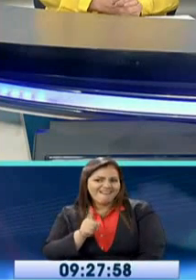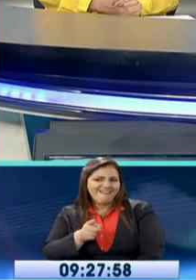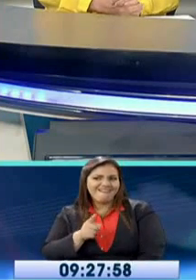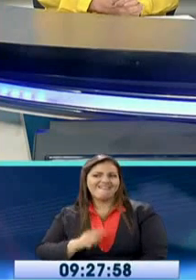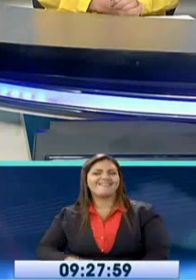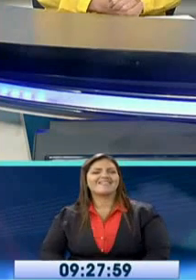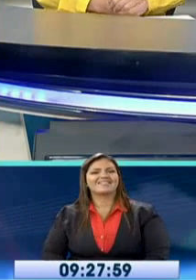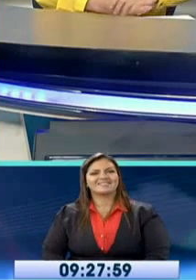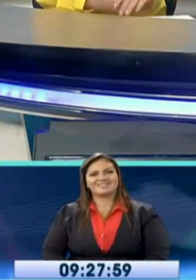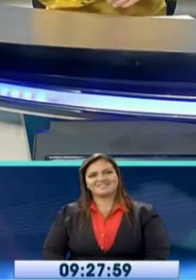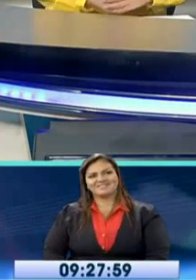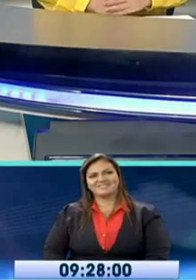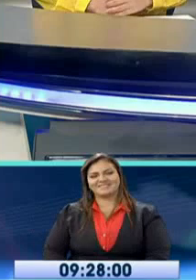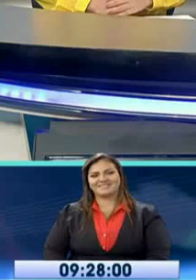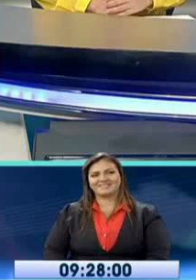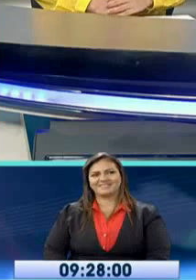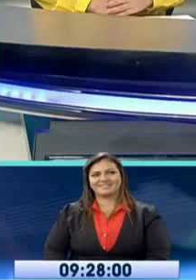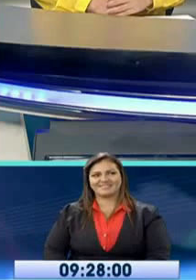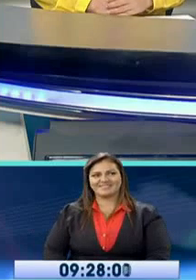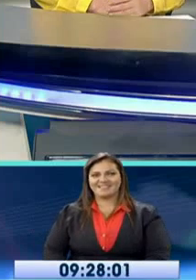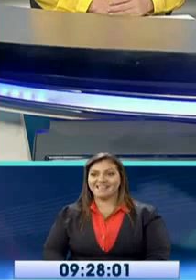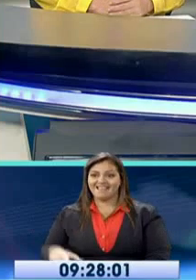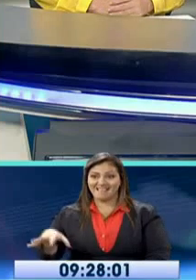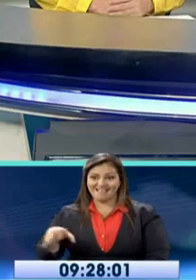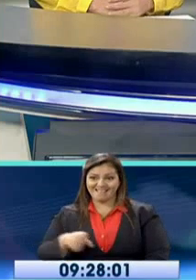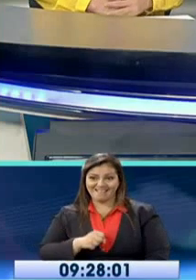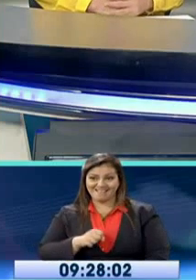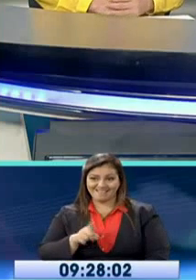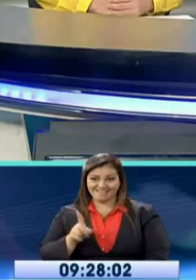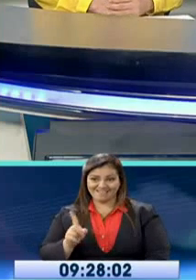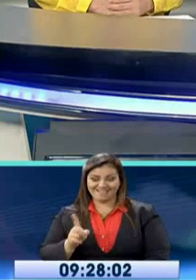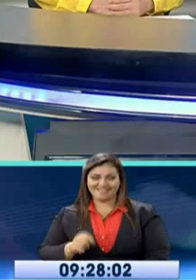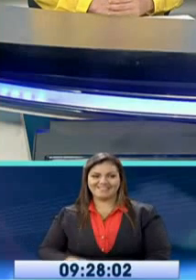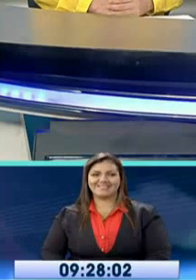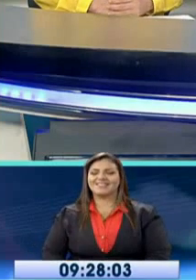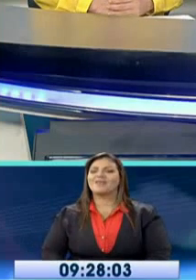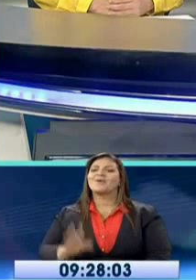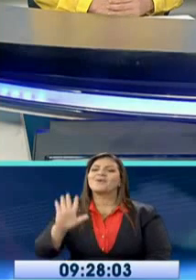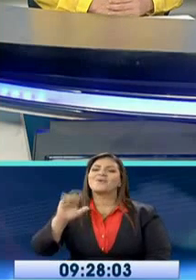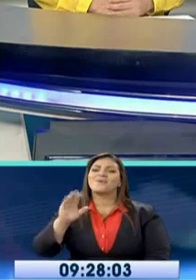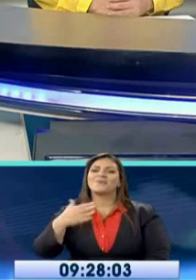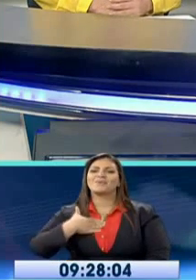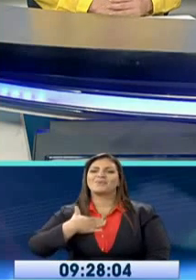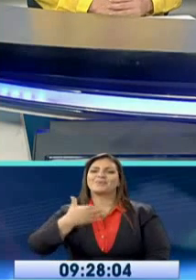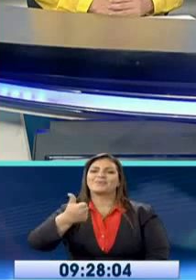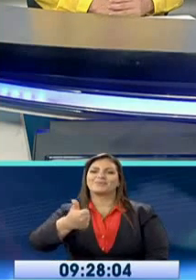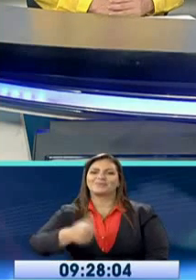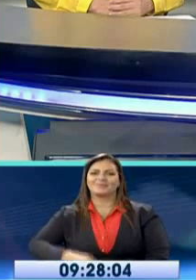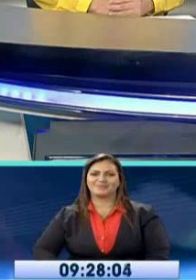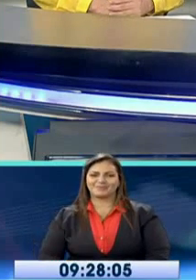¿Qué tal? Hola, Hugo, Roselena. ¿Ah? Luisa. La extraña. Eso.